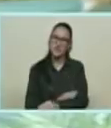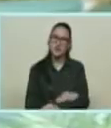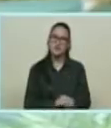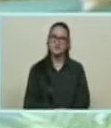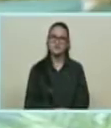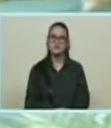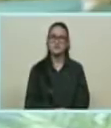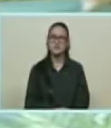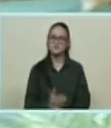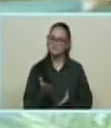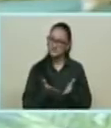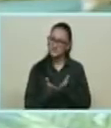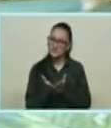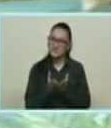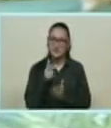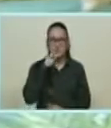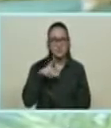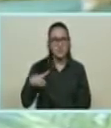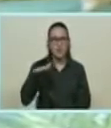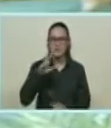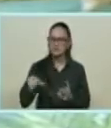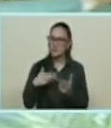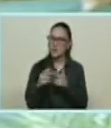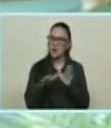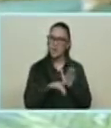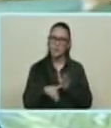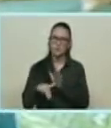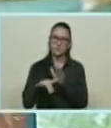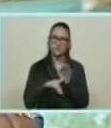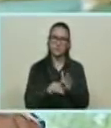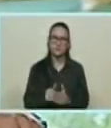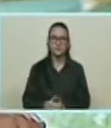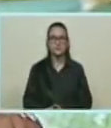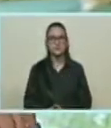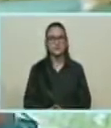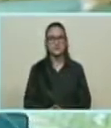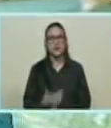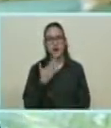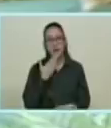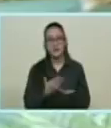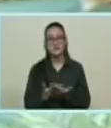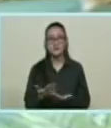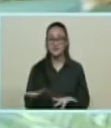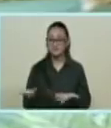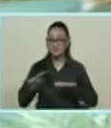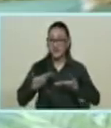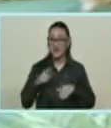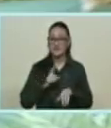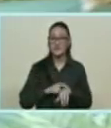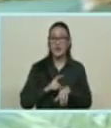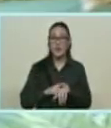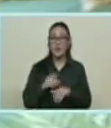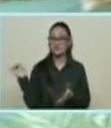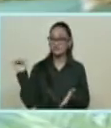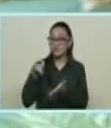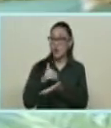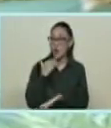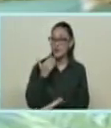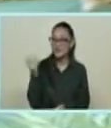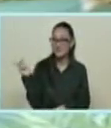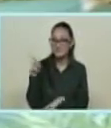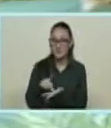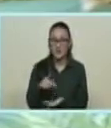por servir al pueblo y luchar contra la corrupción. Le agradezco, me está llegando el libro a esta hora porque él acaba de aterrizar de